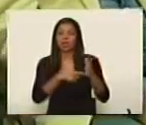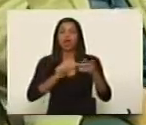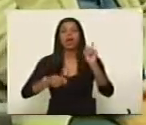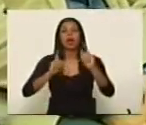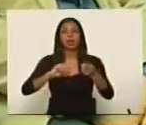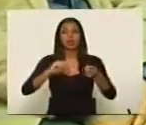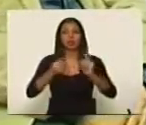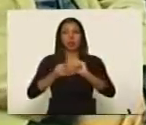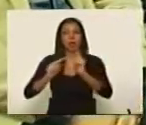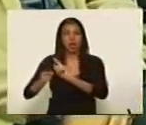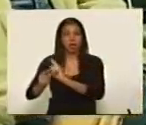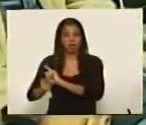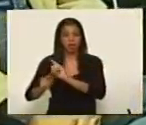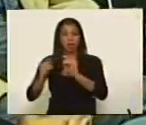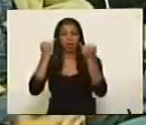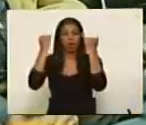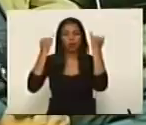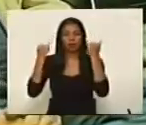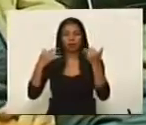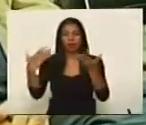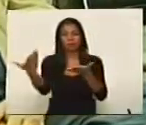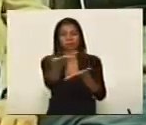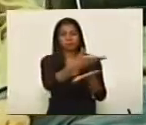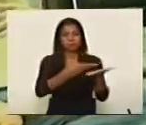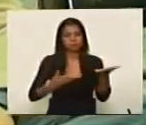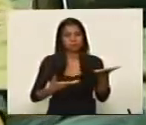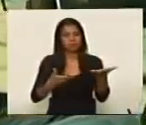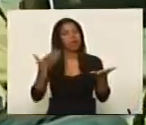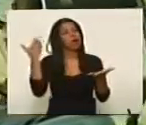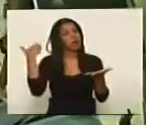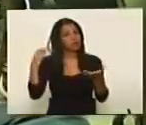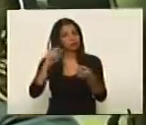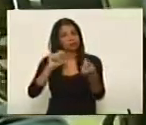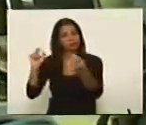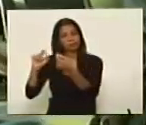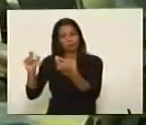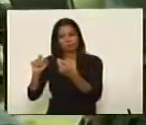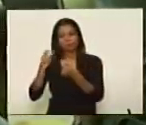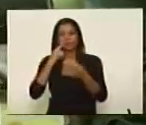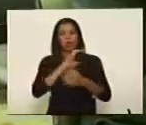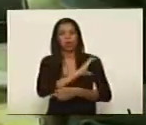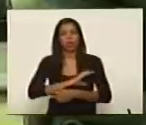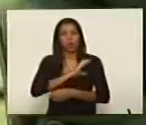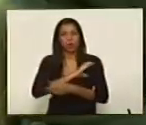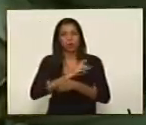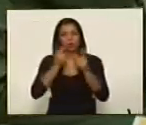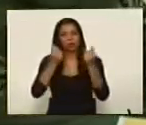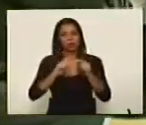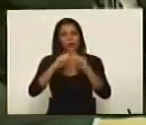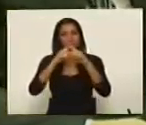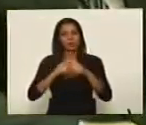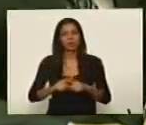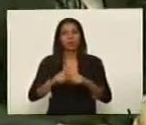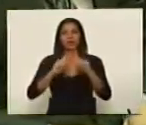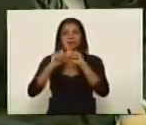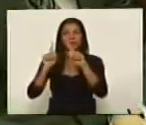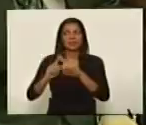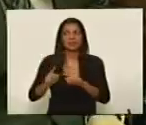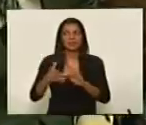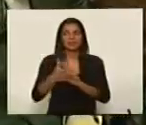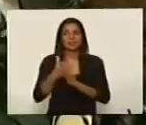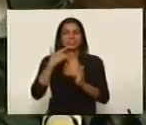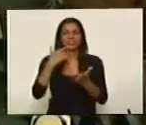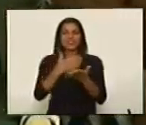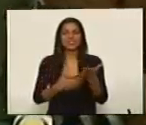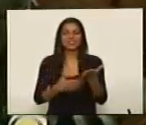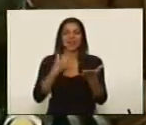modificaciones, adiciones y opiniones recabadas en el proceso de consulta efectuadas por la Comisión de Economía Productiva y Diversificada, resultaron